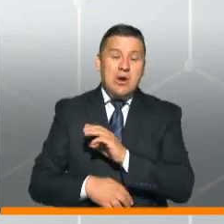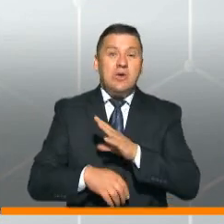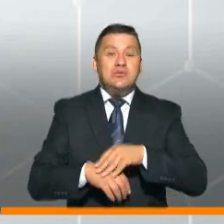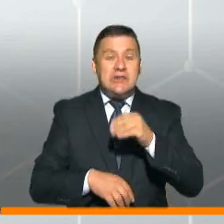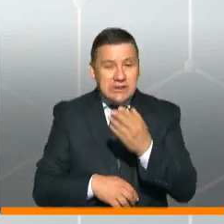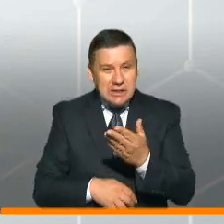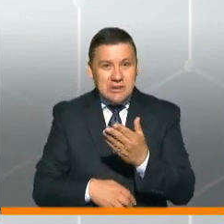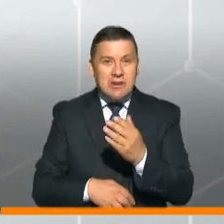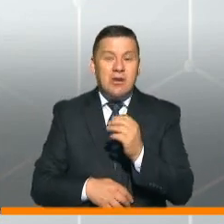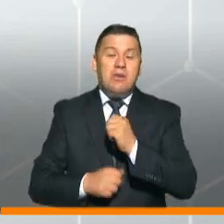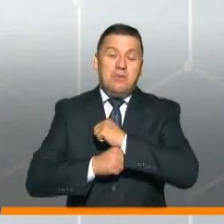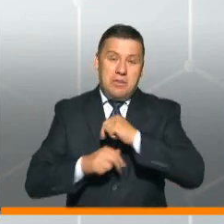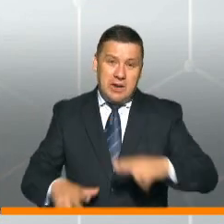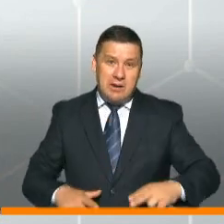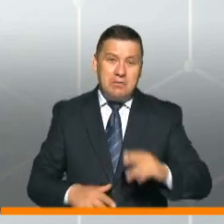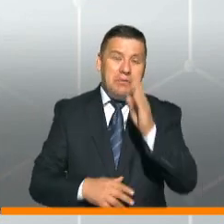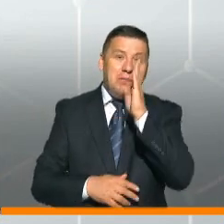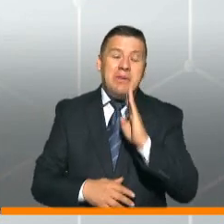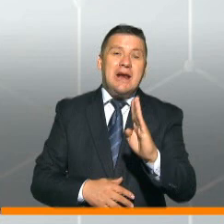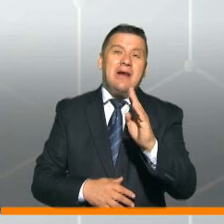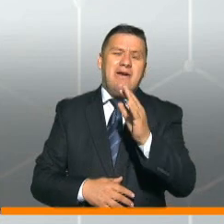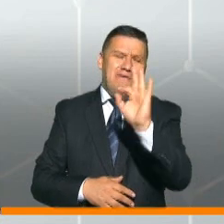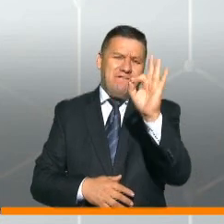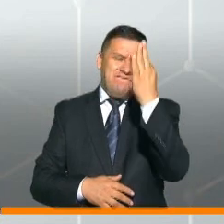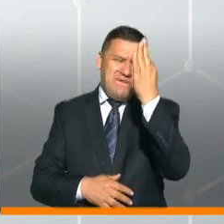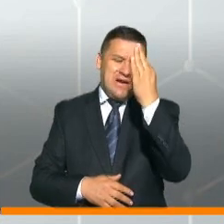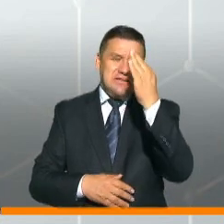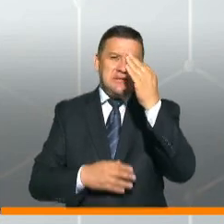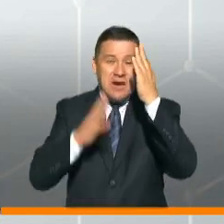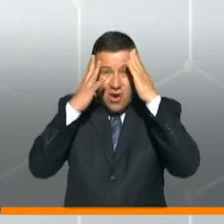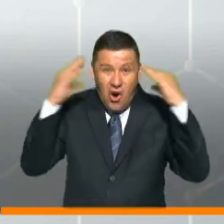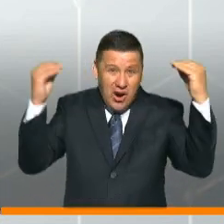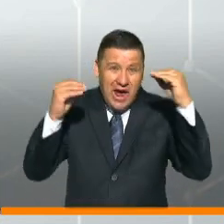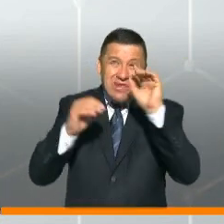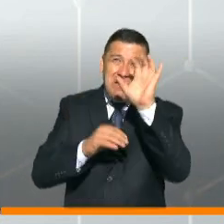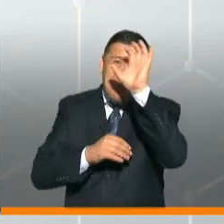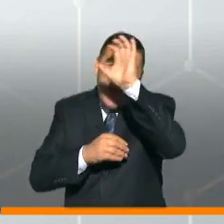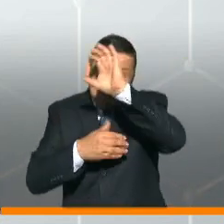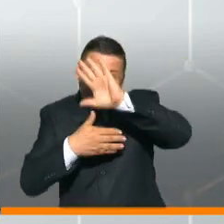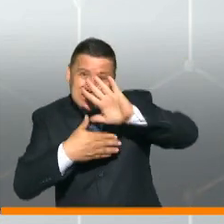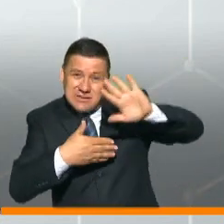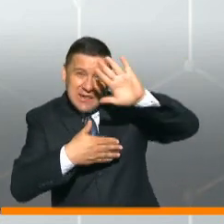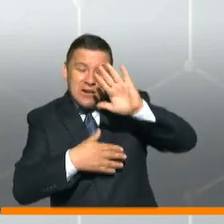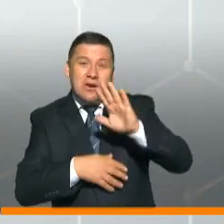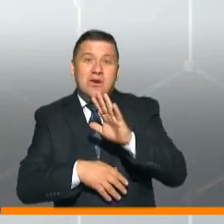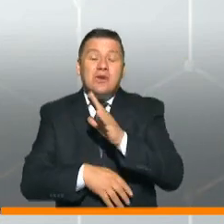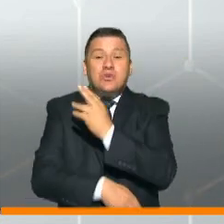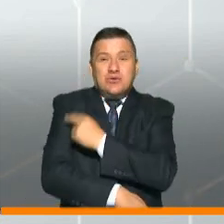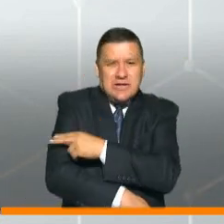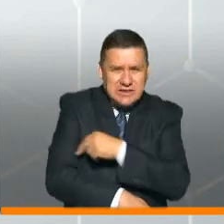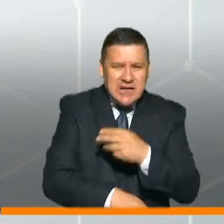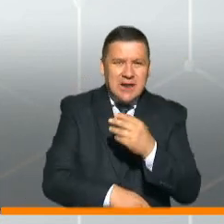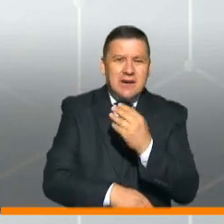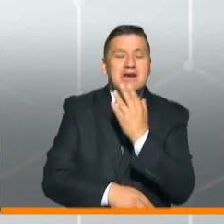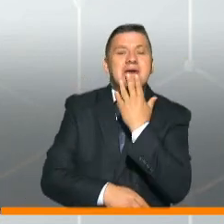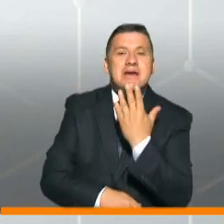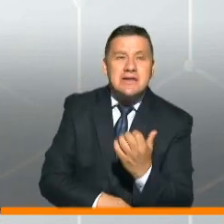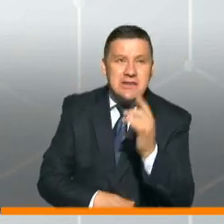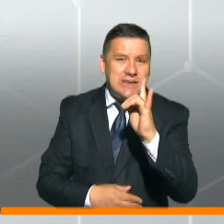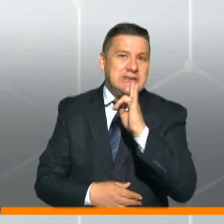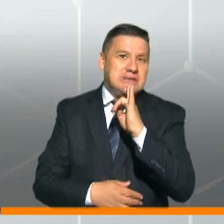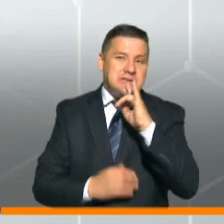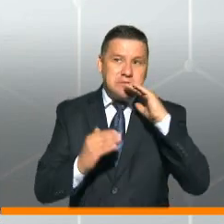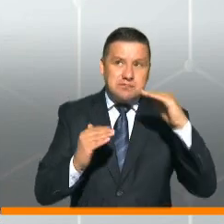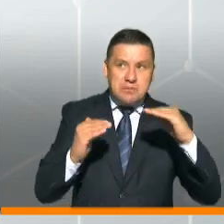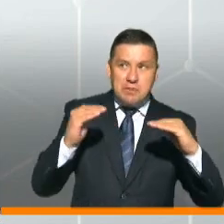Suiza, Portugal, Bélgica, Francia, Países Bajos, Panamá, también Suecia, Israel y Estados